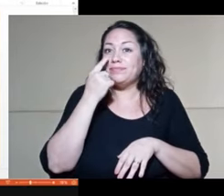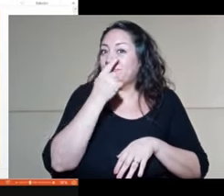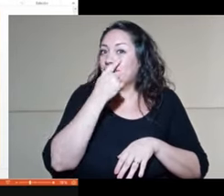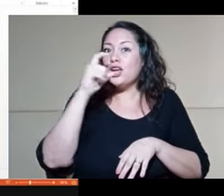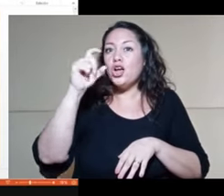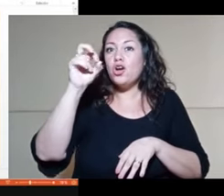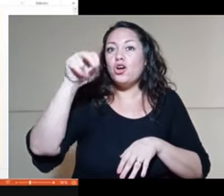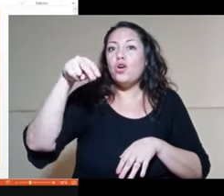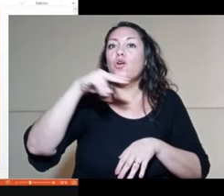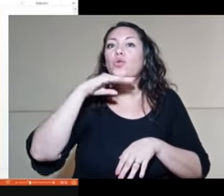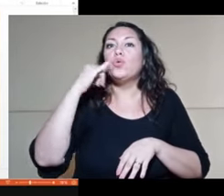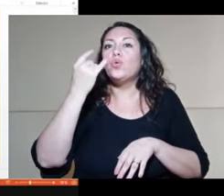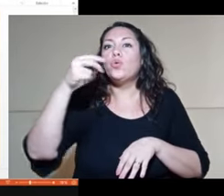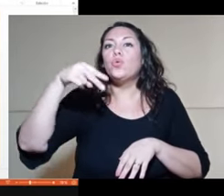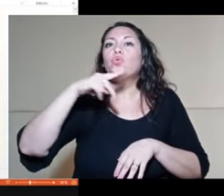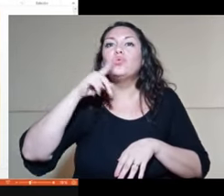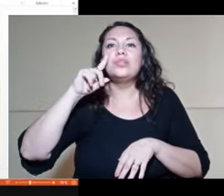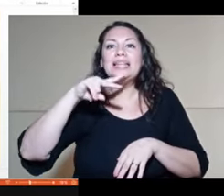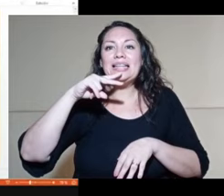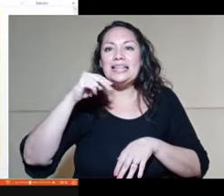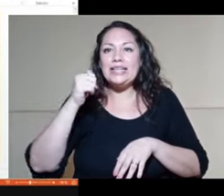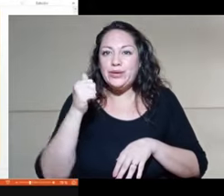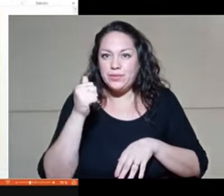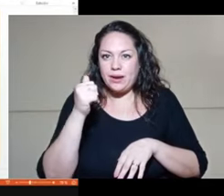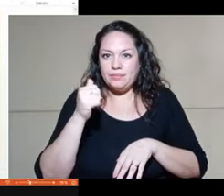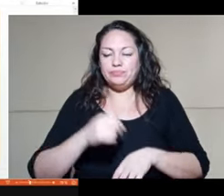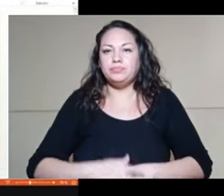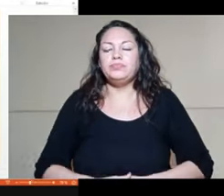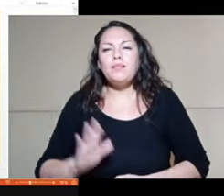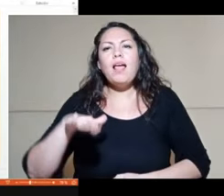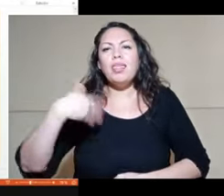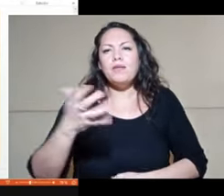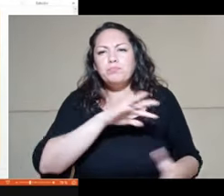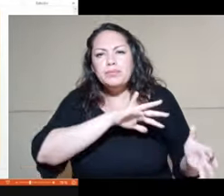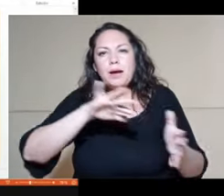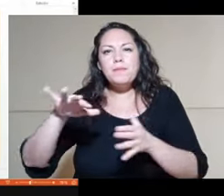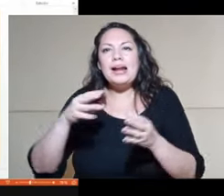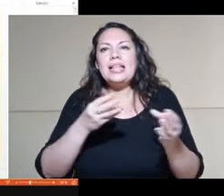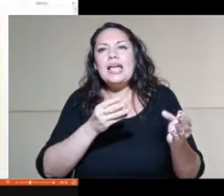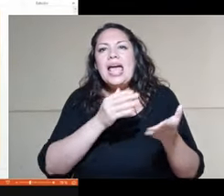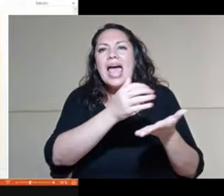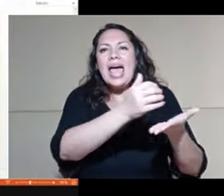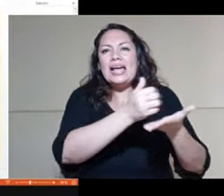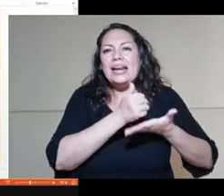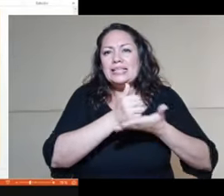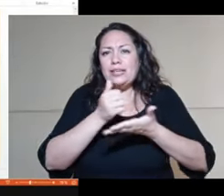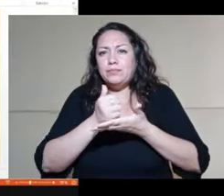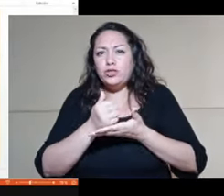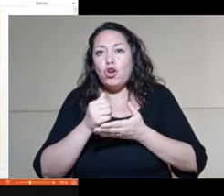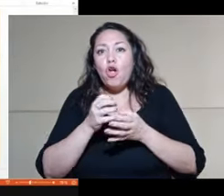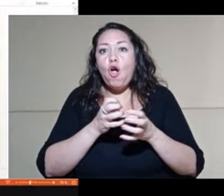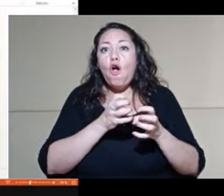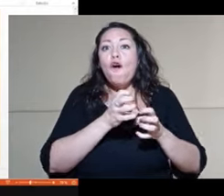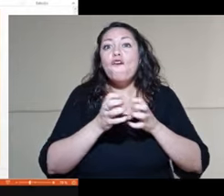sería toda la conjuntiva del ojo, porque hay receptores nociceptivos, receptores para el dolor. Después otros receptores,